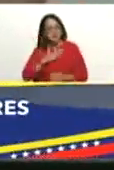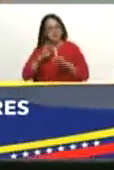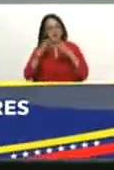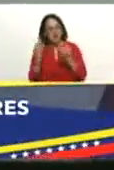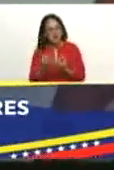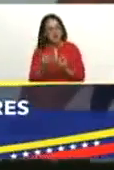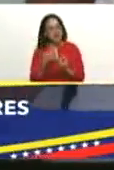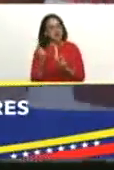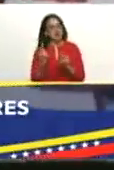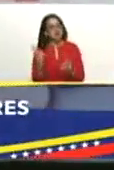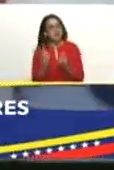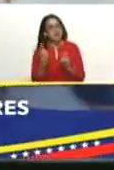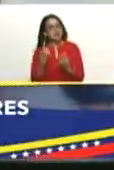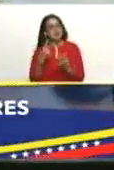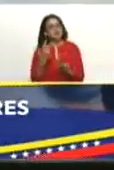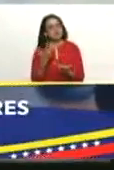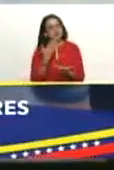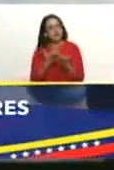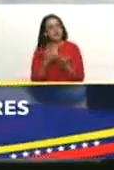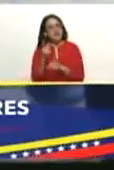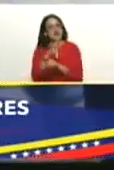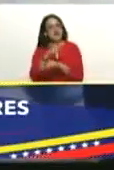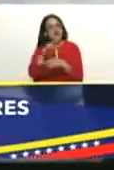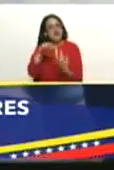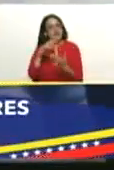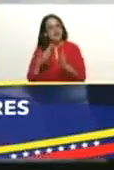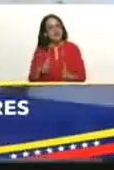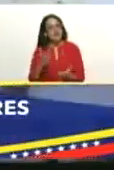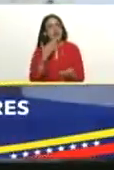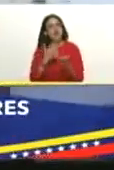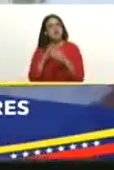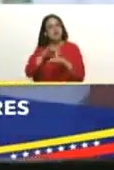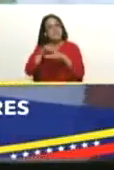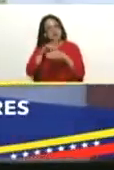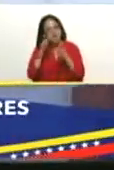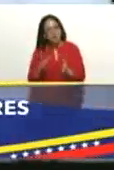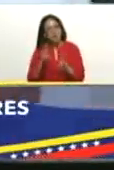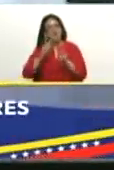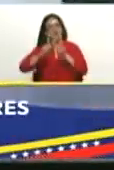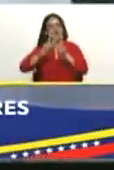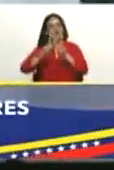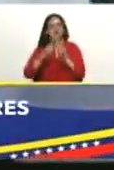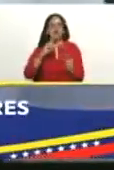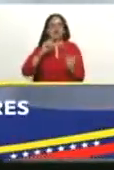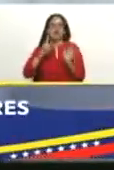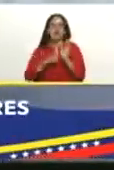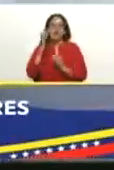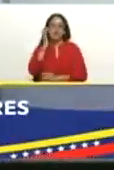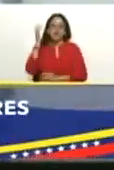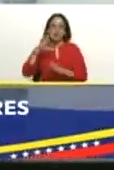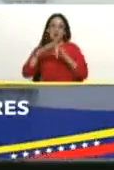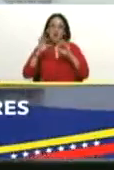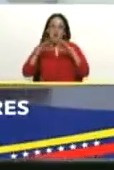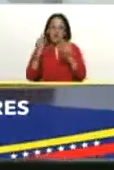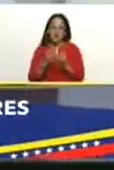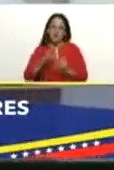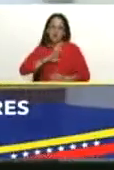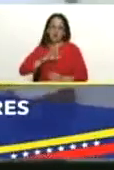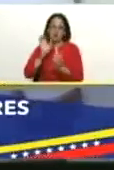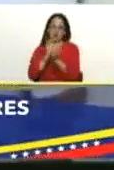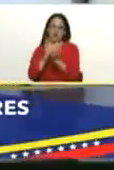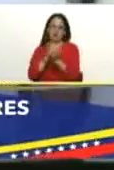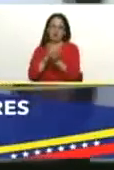posible en revolución, presidente. Gracias. Y a nuestro ministro Ildemaro Villarruel por hacerle sueño realidad a todas las familias del Estado de Nueva